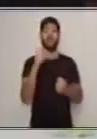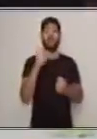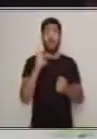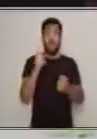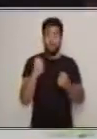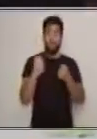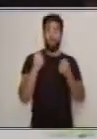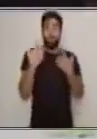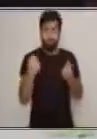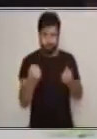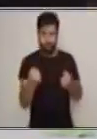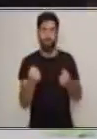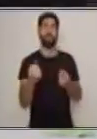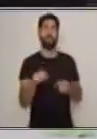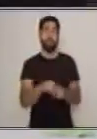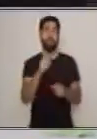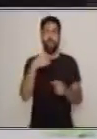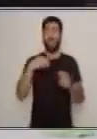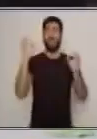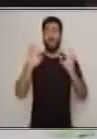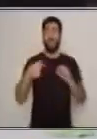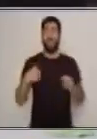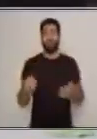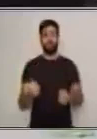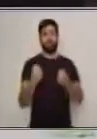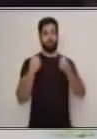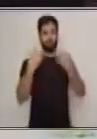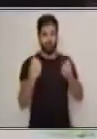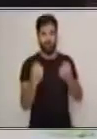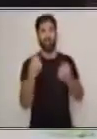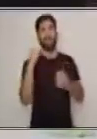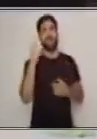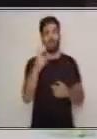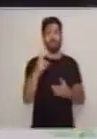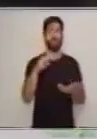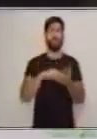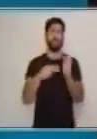la voz. Vamos a descubrir otra destreza.